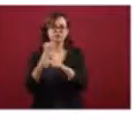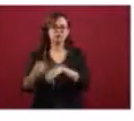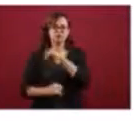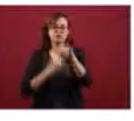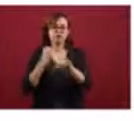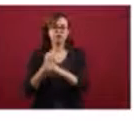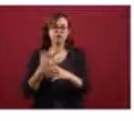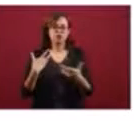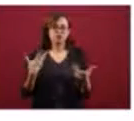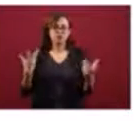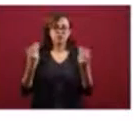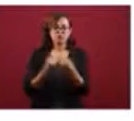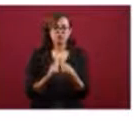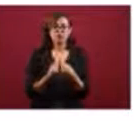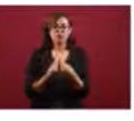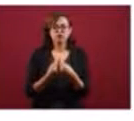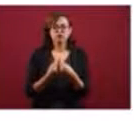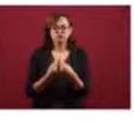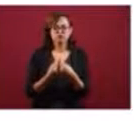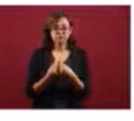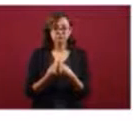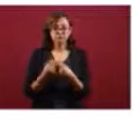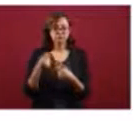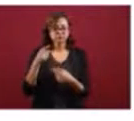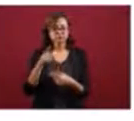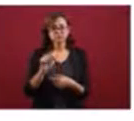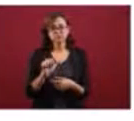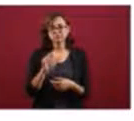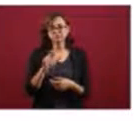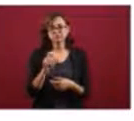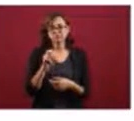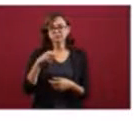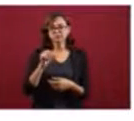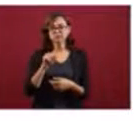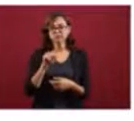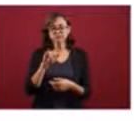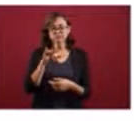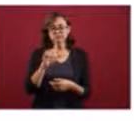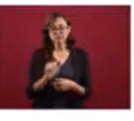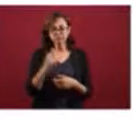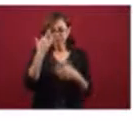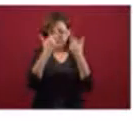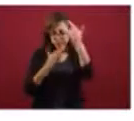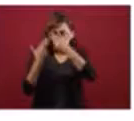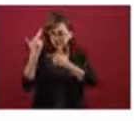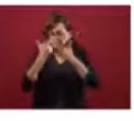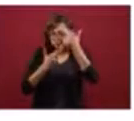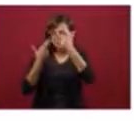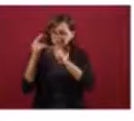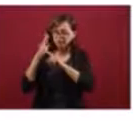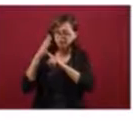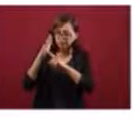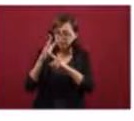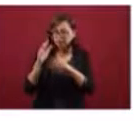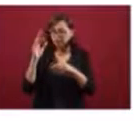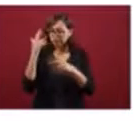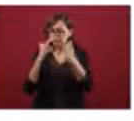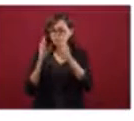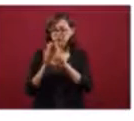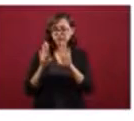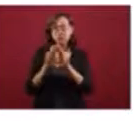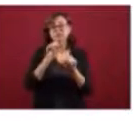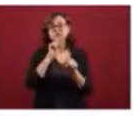los funcionarios de aeronáutica civil para hacer el análisis técnico del helicóptero. Hay otro análisis que